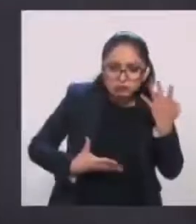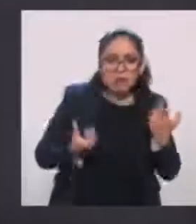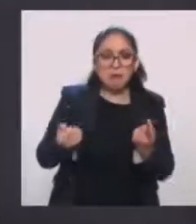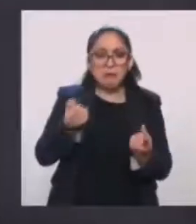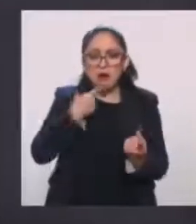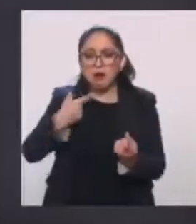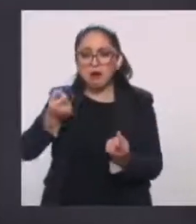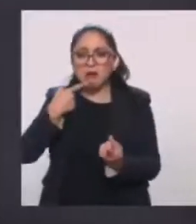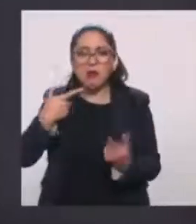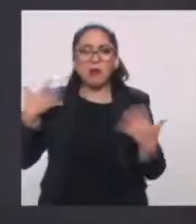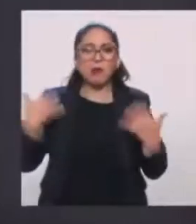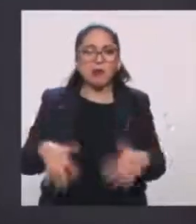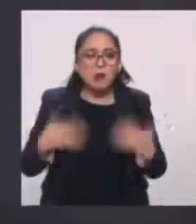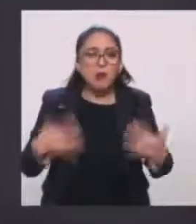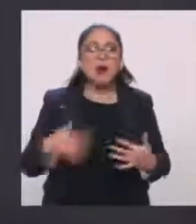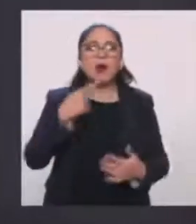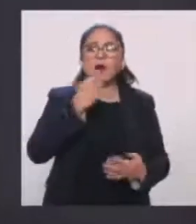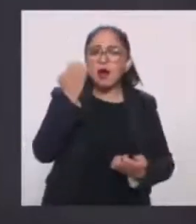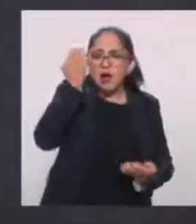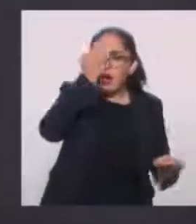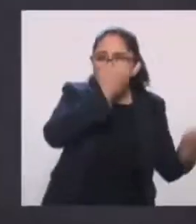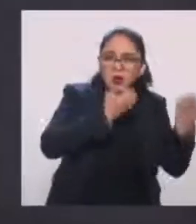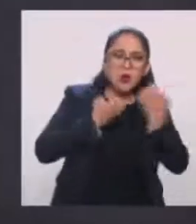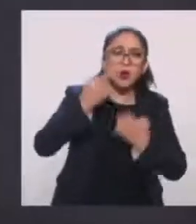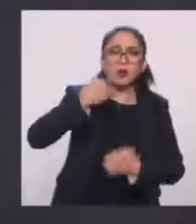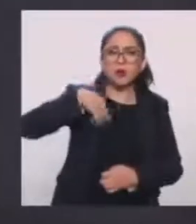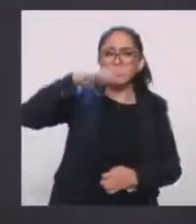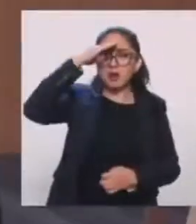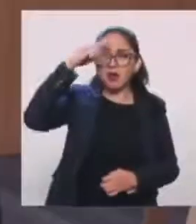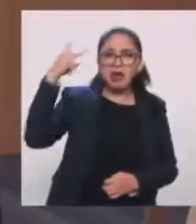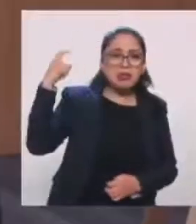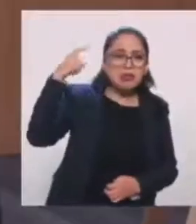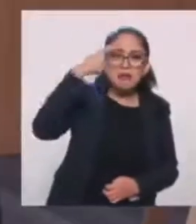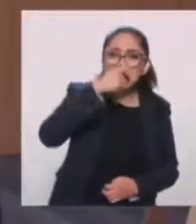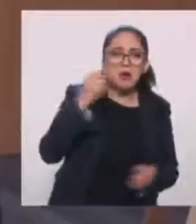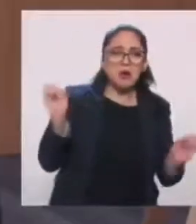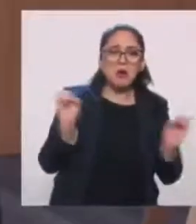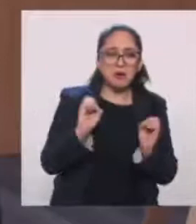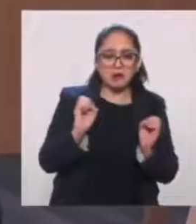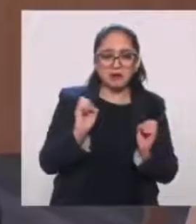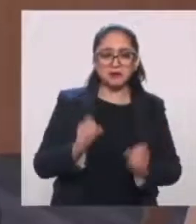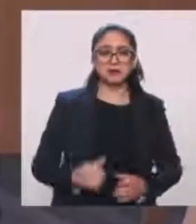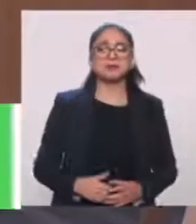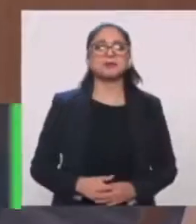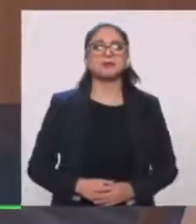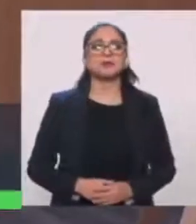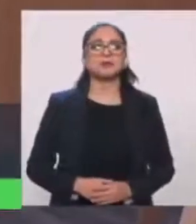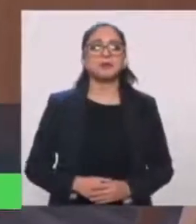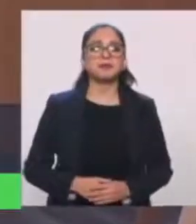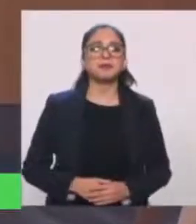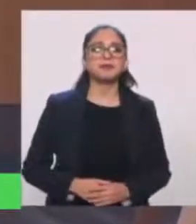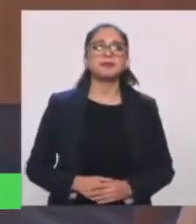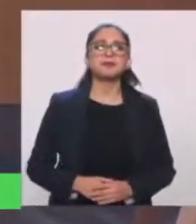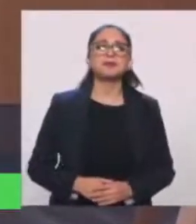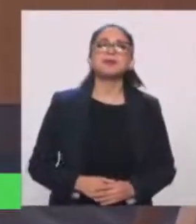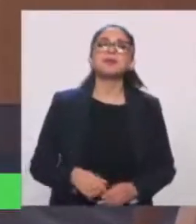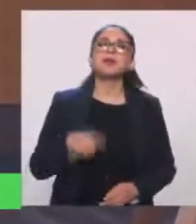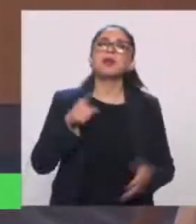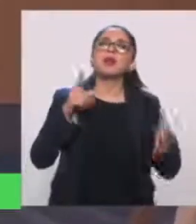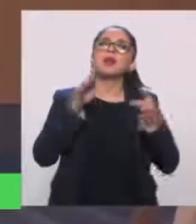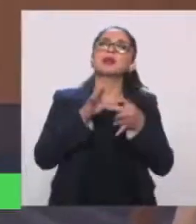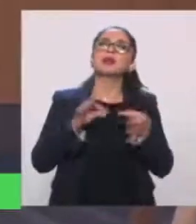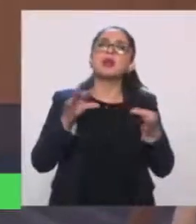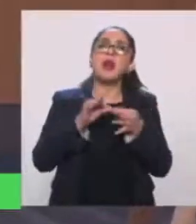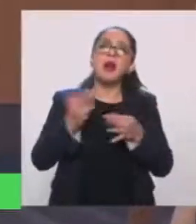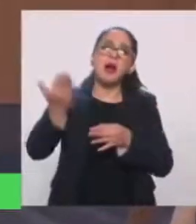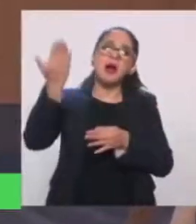las pruebas ya no son tan complicadas como antes. Sí, hablando también de historia, también ha habido un cambio en cuanto a